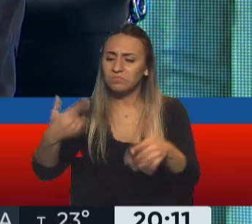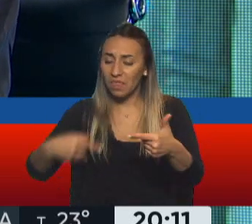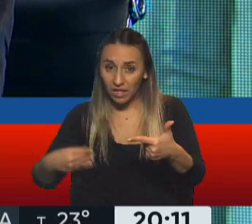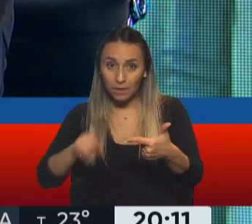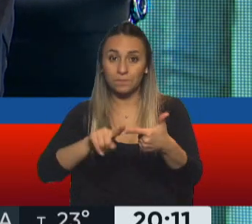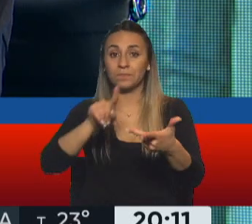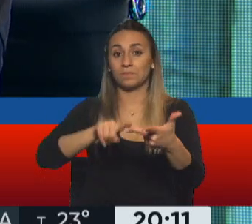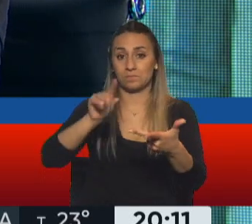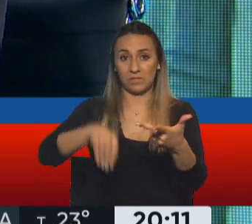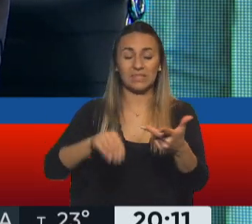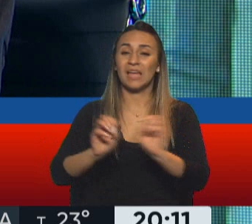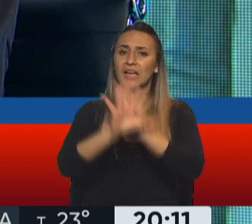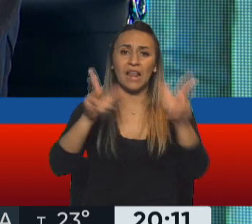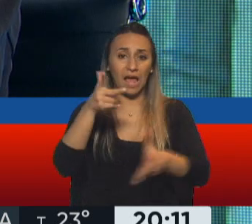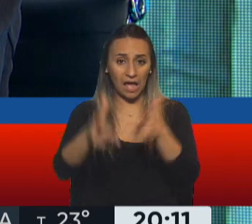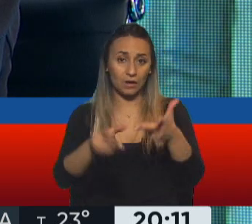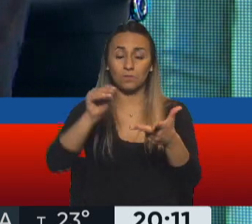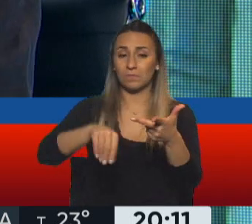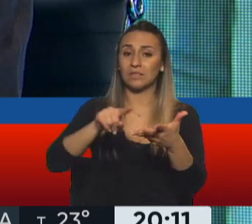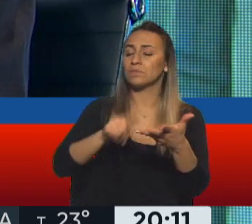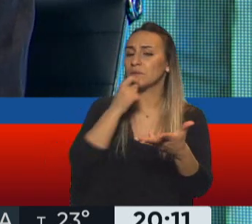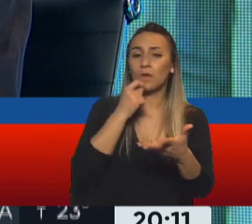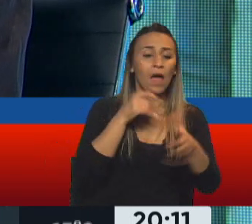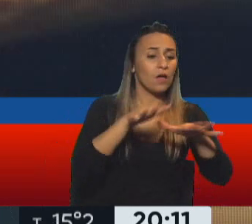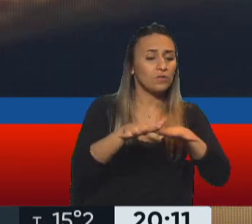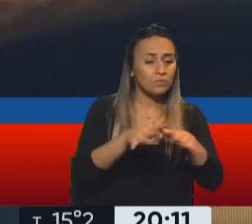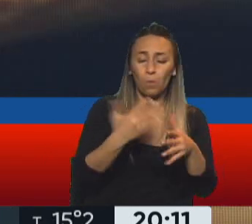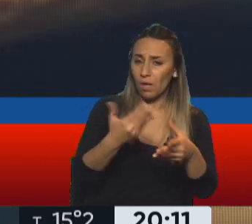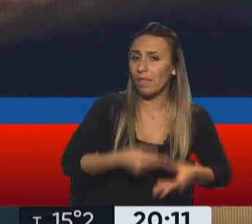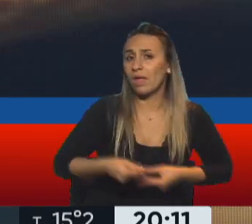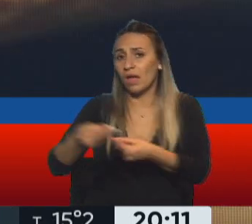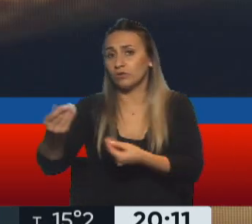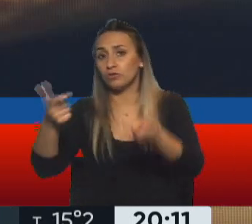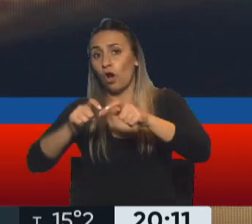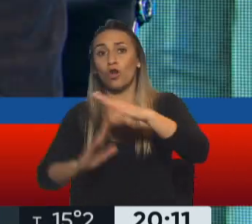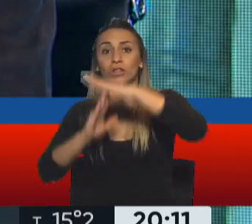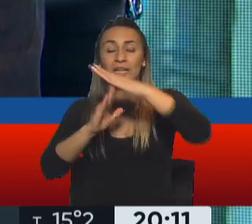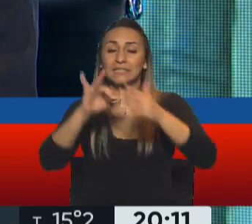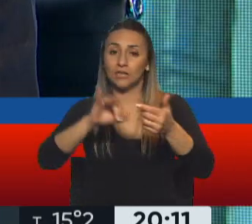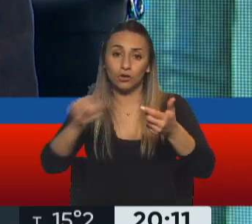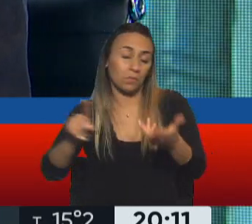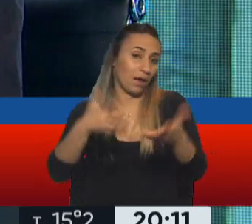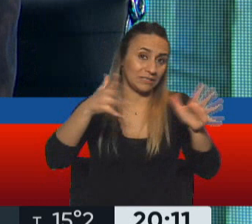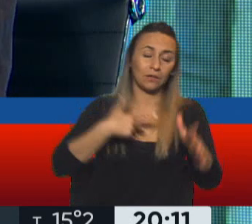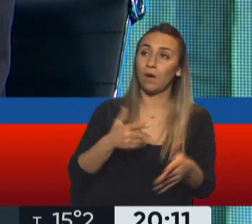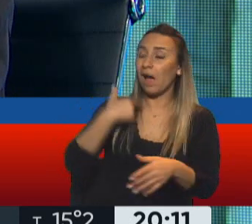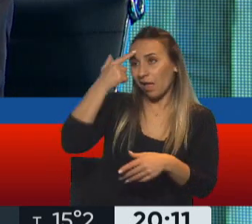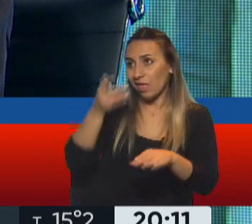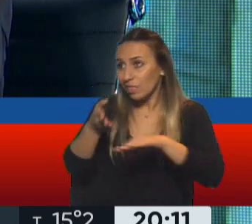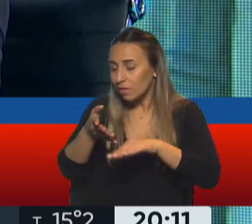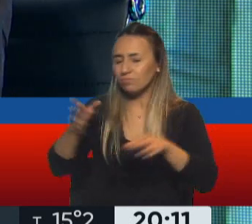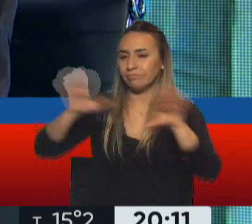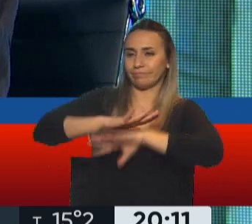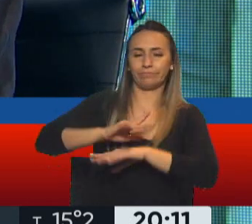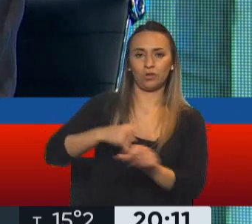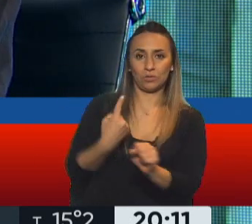qué casos se puede llegar a la Corte y en cuáles no, porque ahora hay un montón de diagonales que a veces vos podés, Sí. yo no puedo. Y me parece que